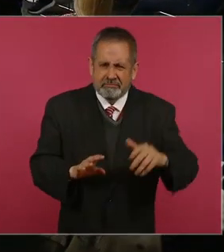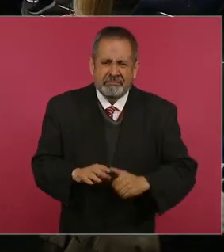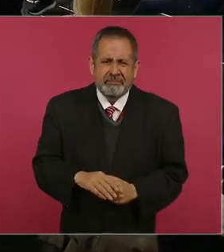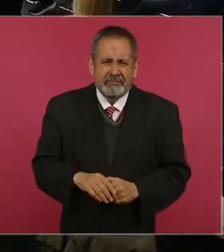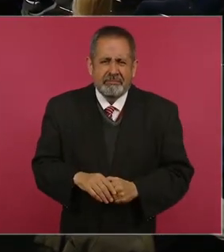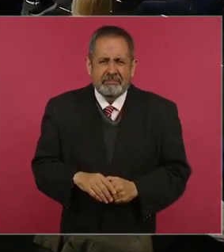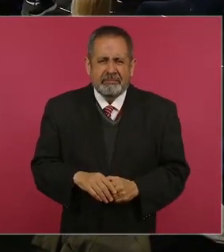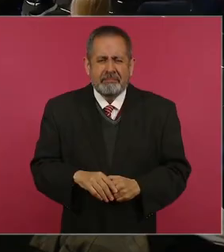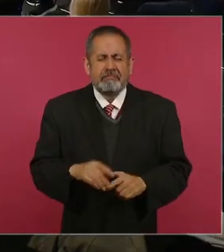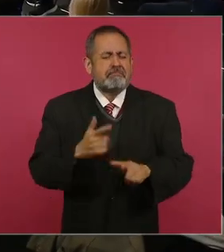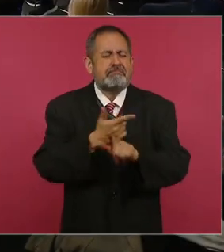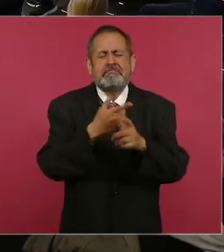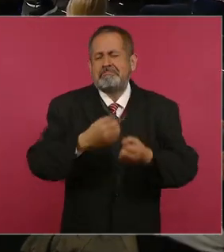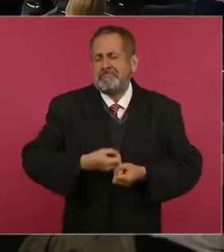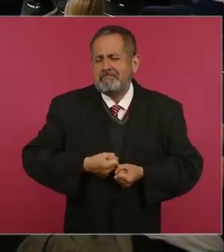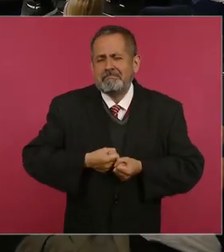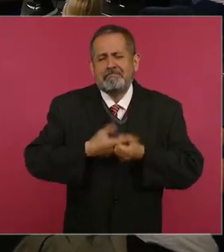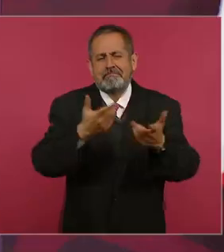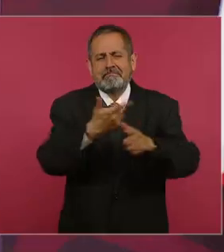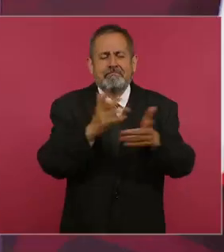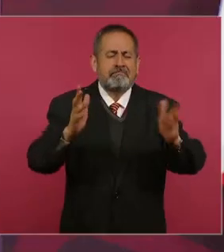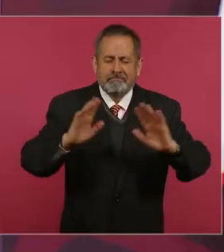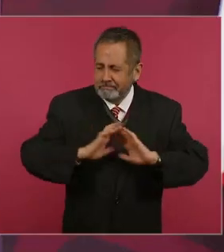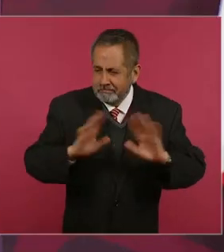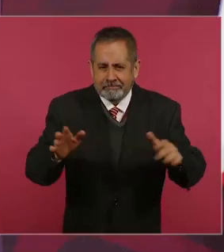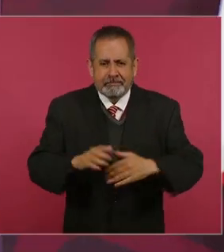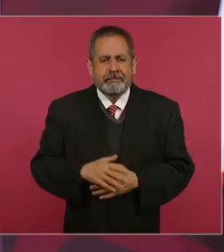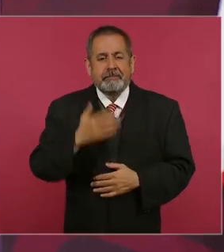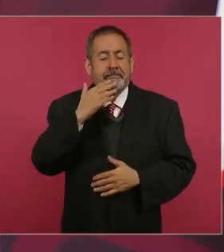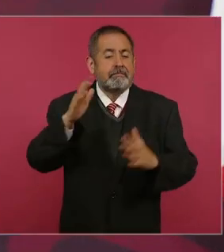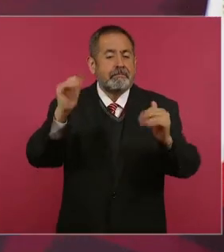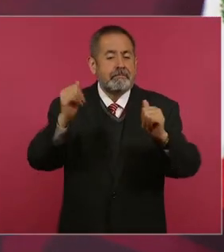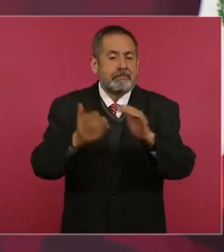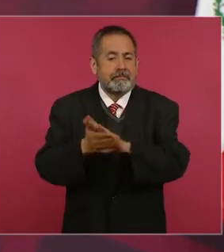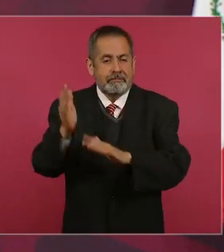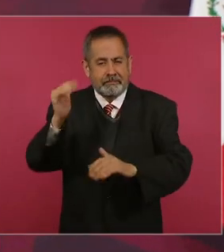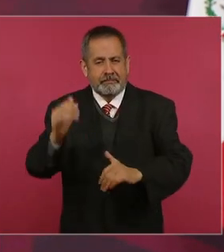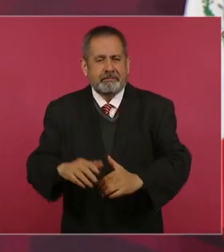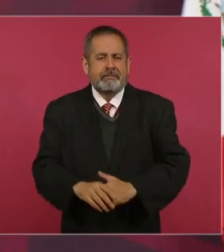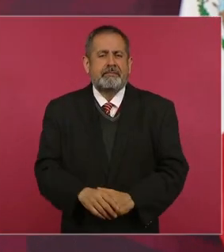Que viva la libertad. Bueno, pues ya nos vamos.